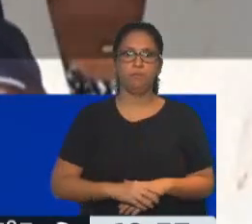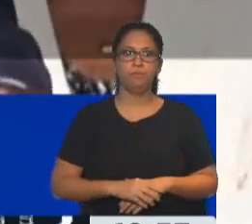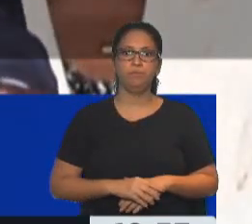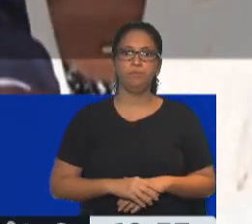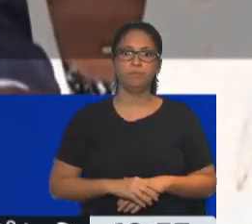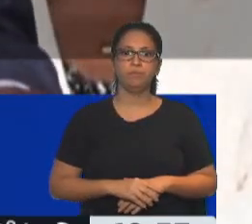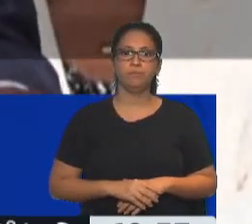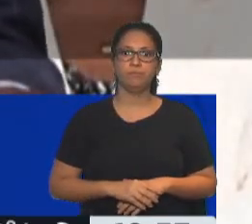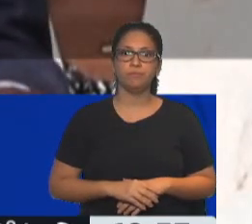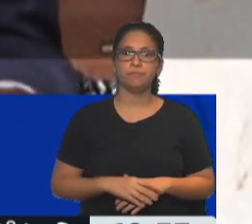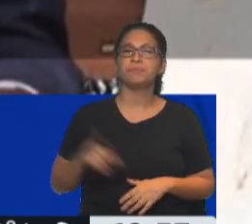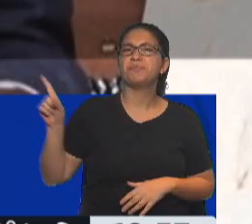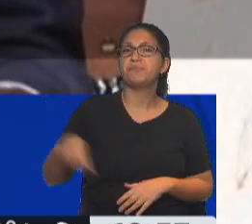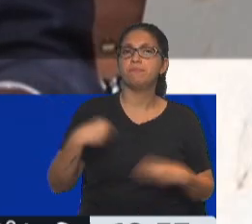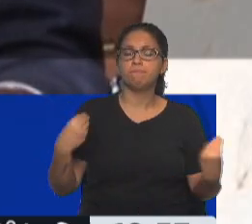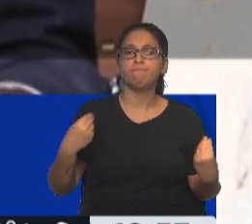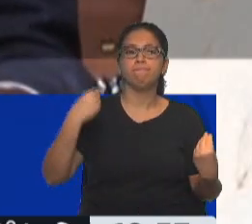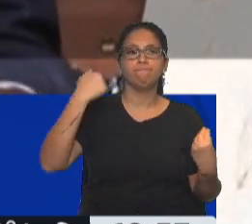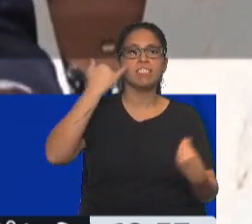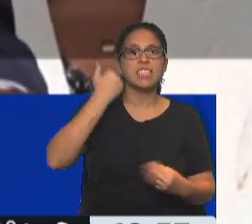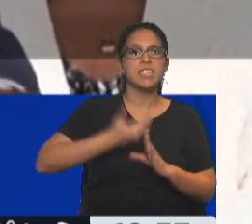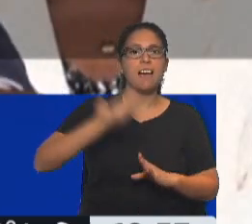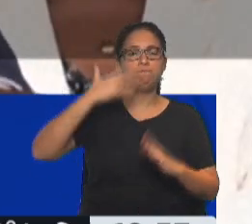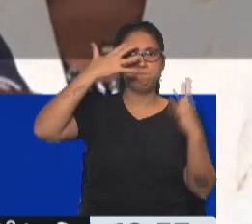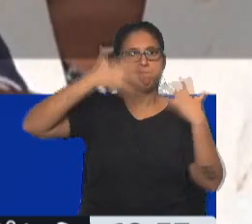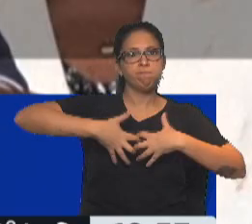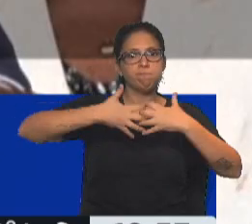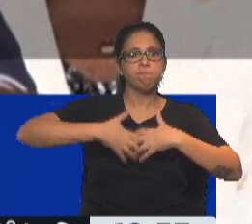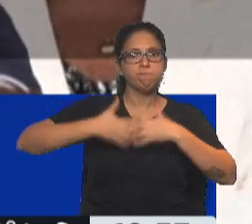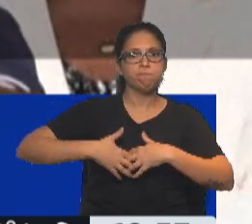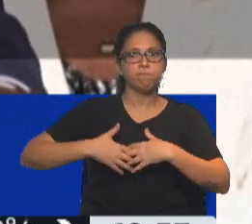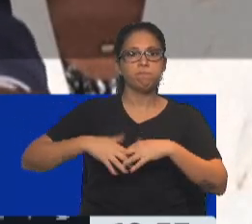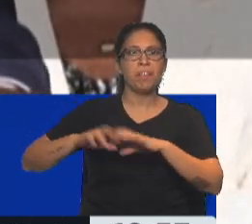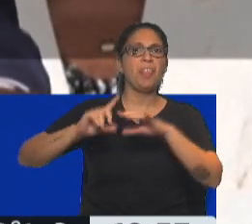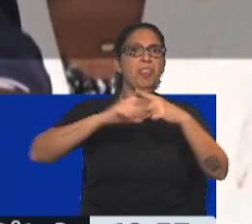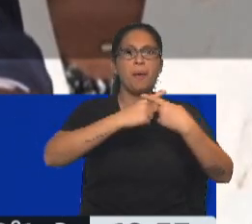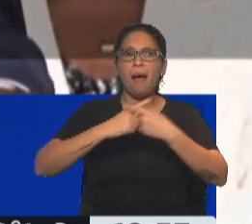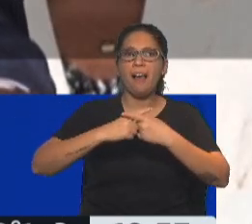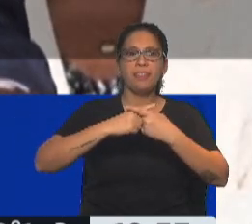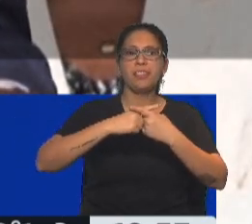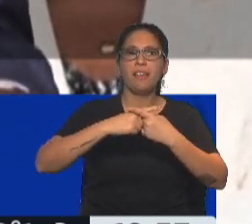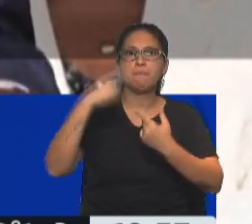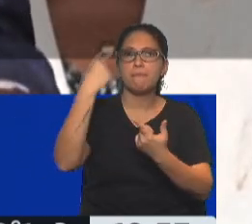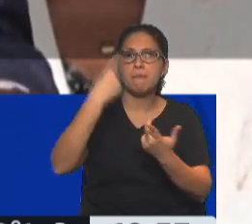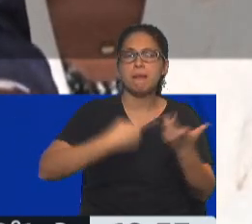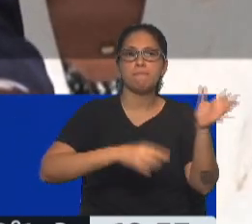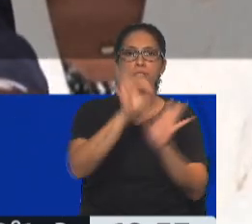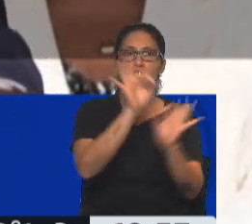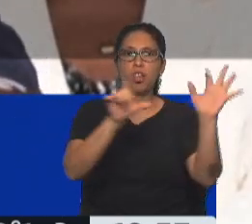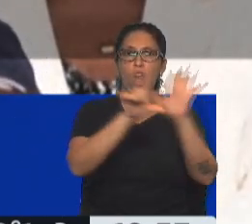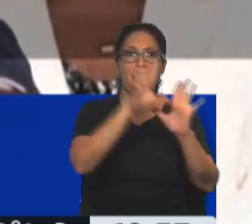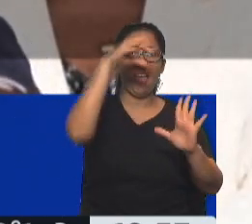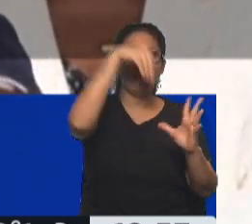Consequently, having reflected on the continuing conversation around the content of the Finance Bill 2024